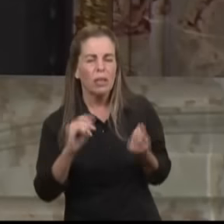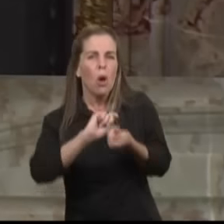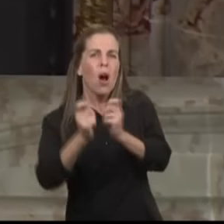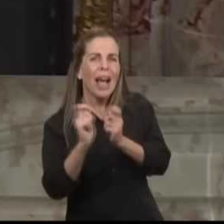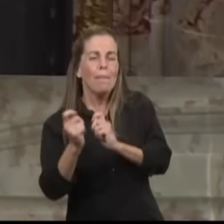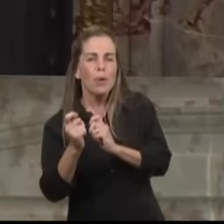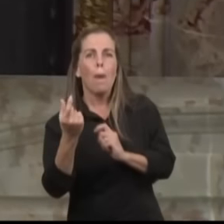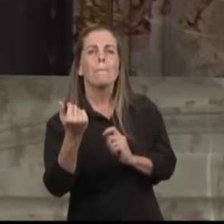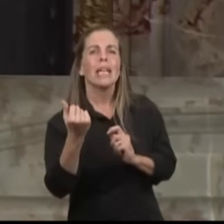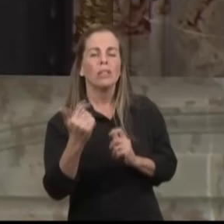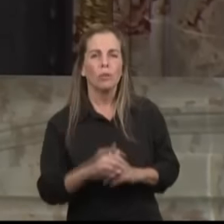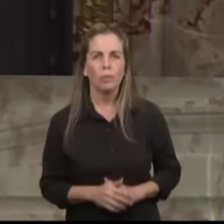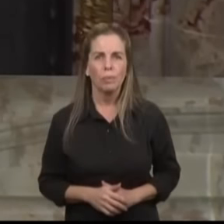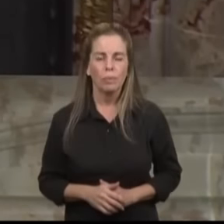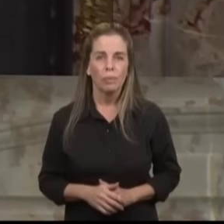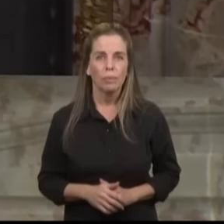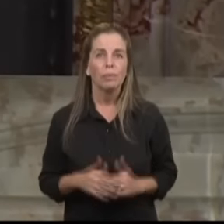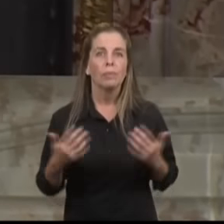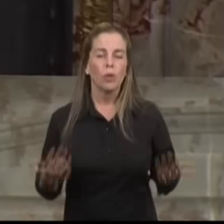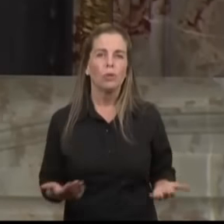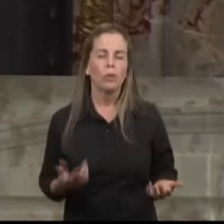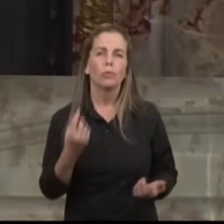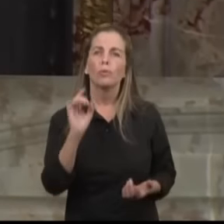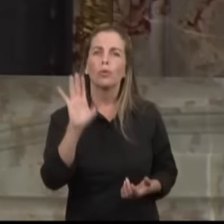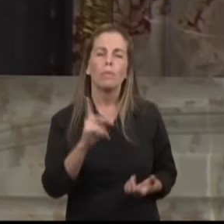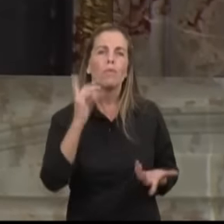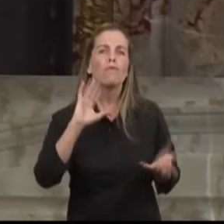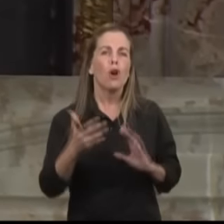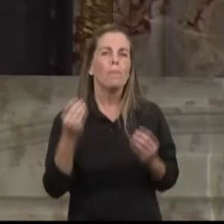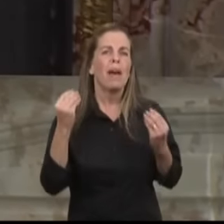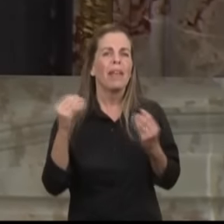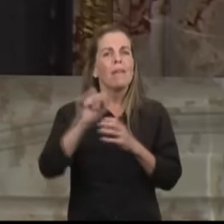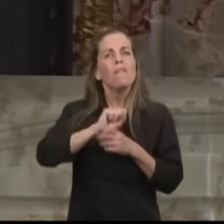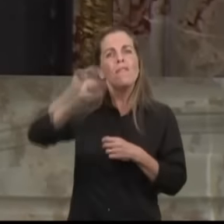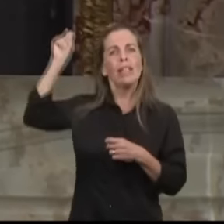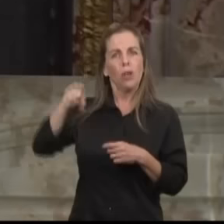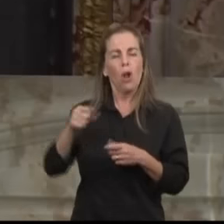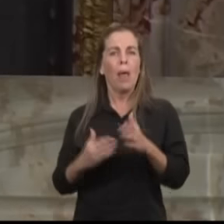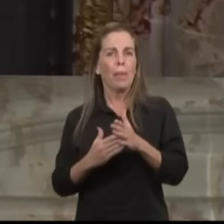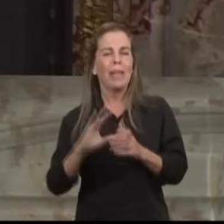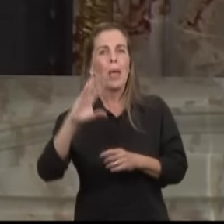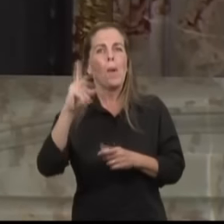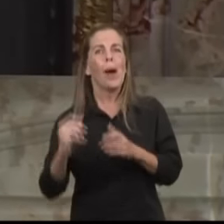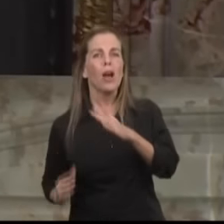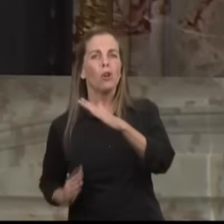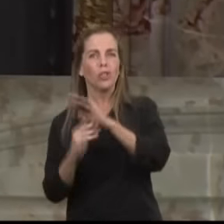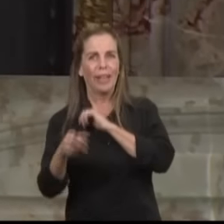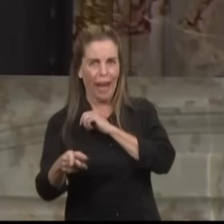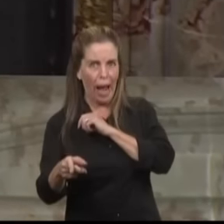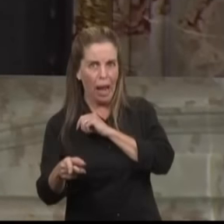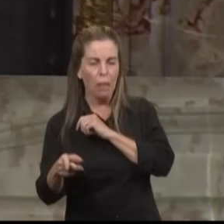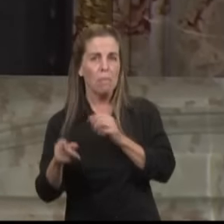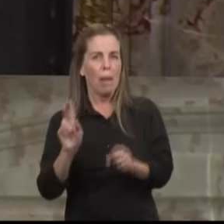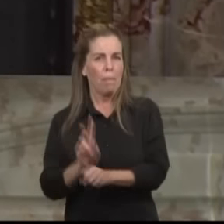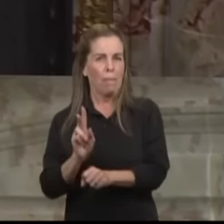precios relativos. Por lo tanto, la única forma de que haya inflación es que el Banco Central, para evitar la caída del precio